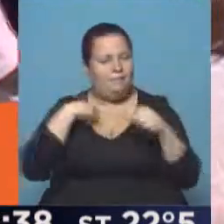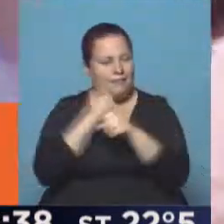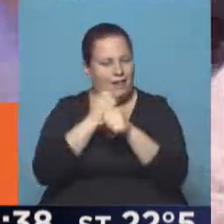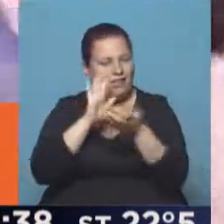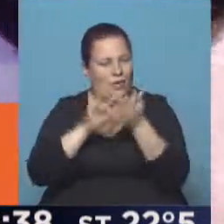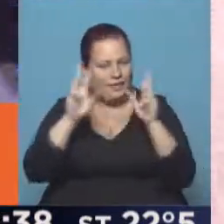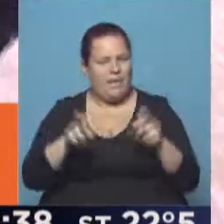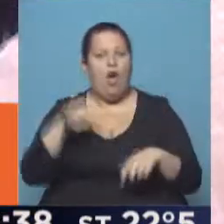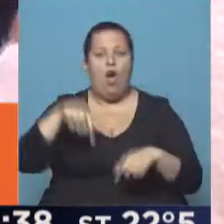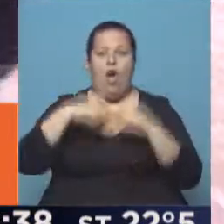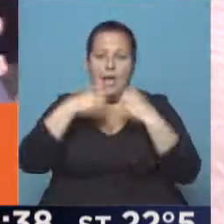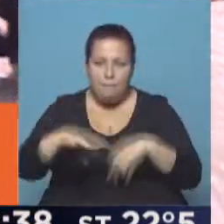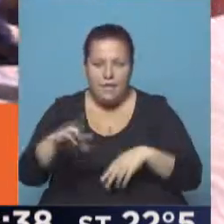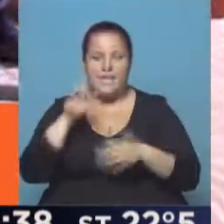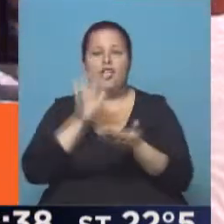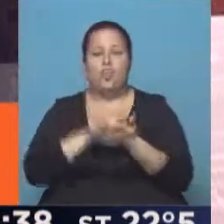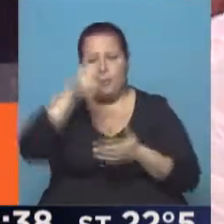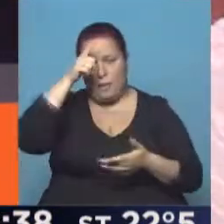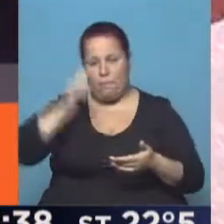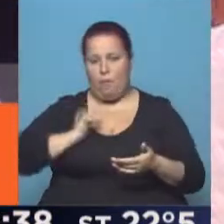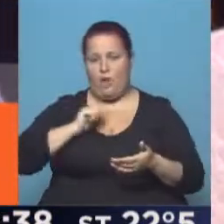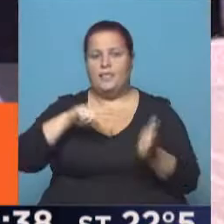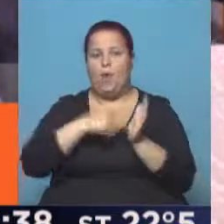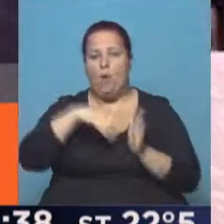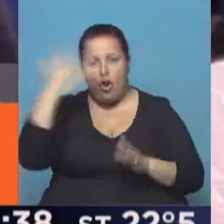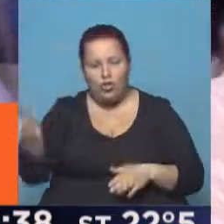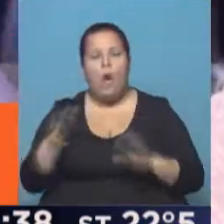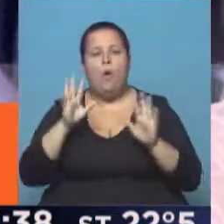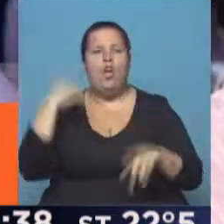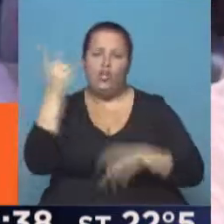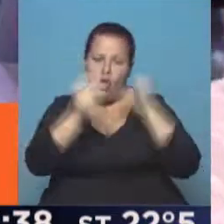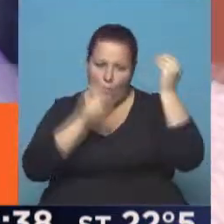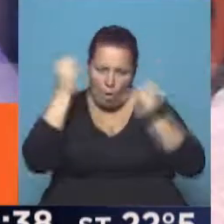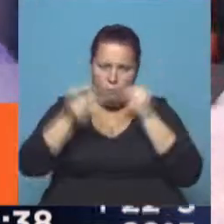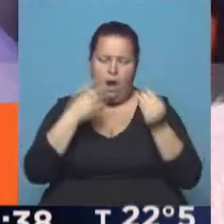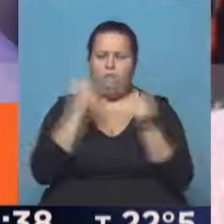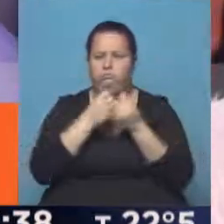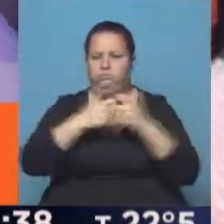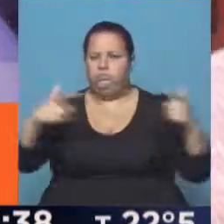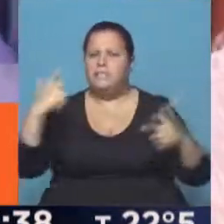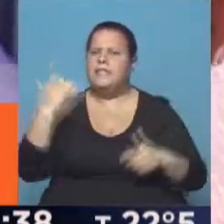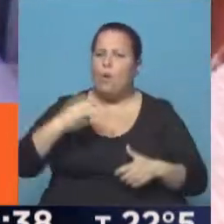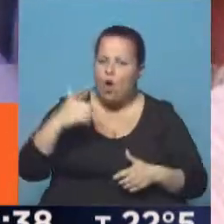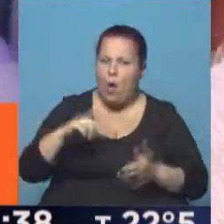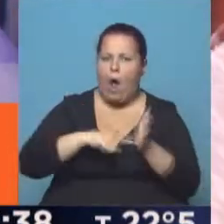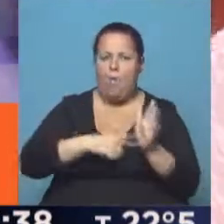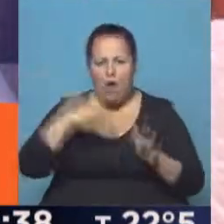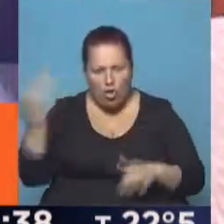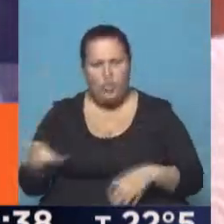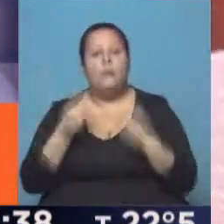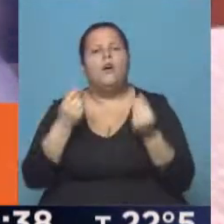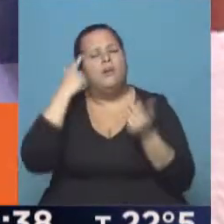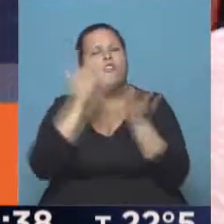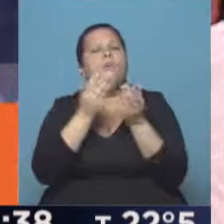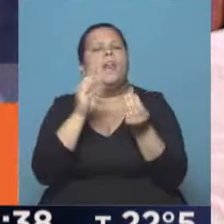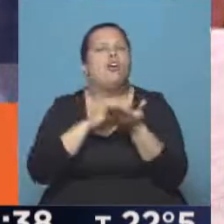en esa dirección. Hoy comienza, presidente, el operativo este de los gendarmes en el conurbano bonaerense. Bueno, ¿preocupa los altos índices de inseguridad en la provincia de Buenos Aires? Bueno, ¿qué